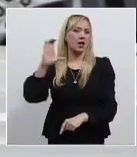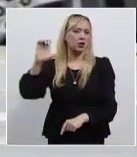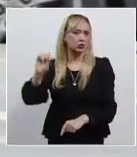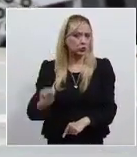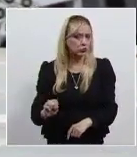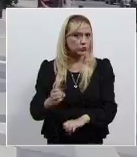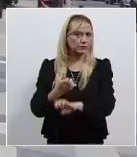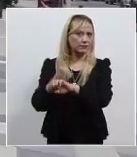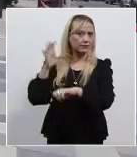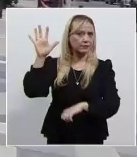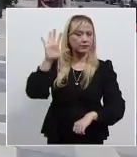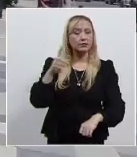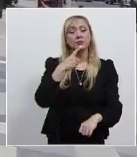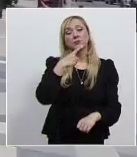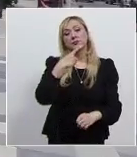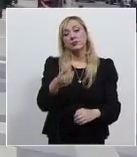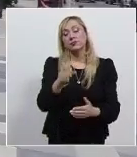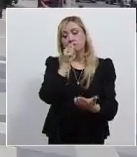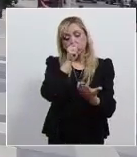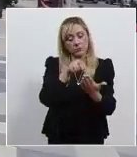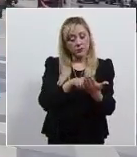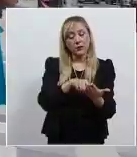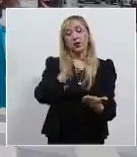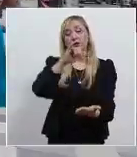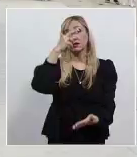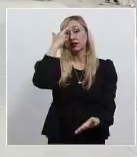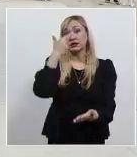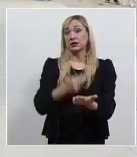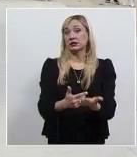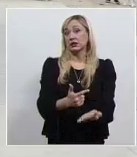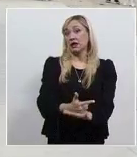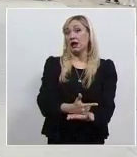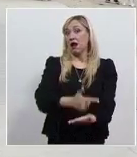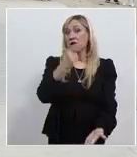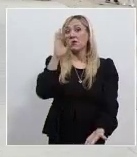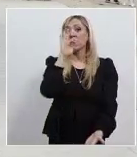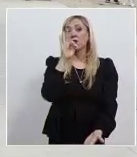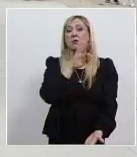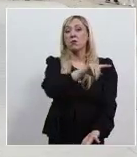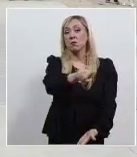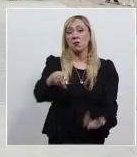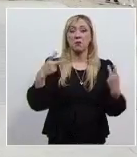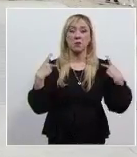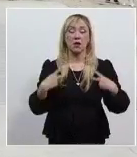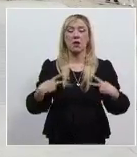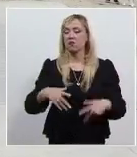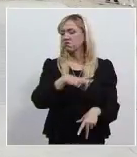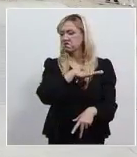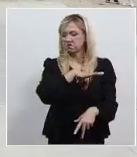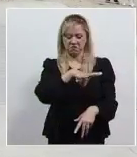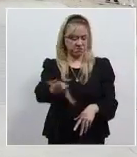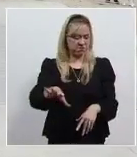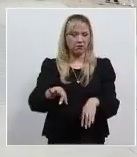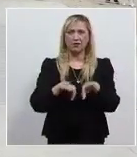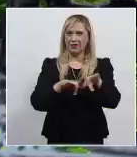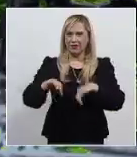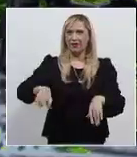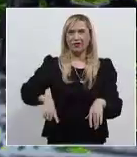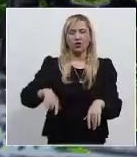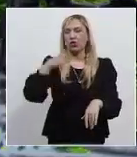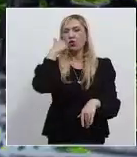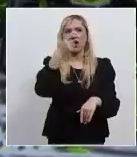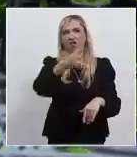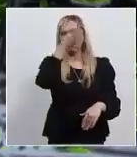Sur, en la que se establecía como falta grave el negarse sin causa justificada a recibir las capacitaciones en esta materia.